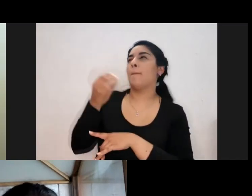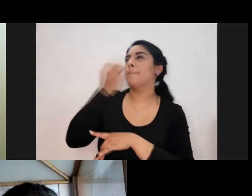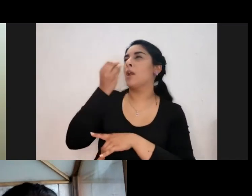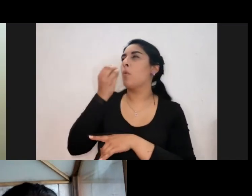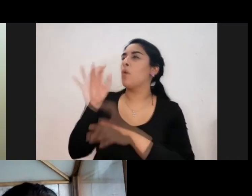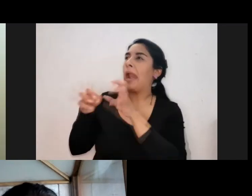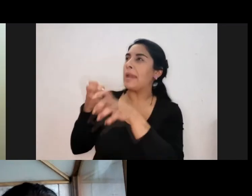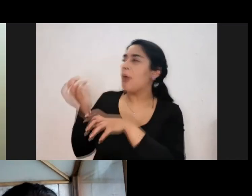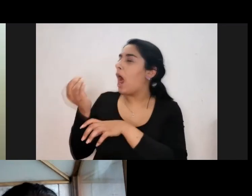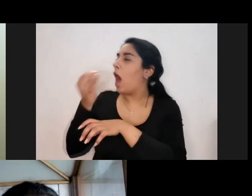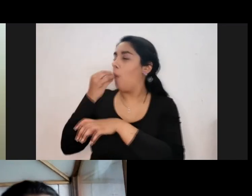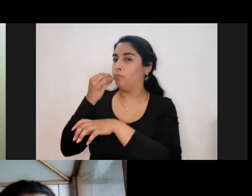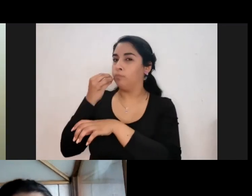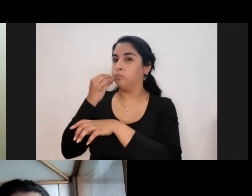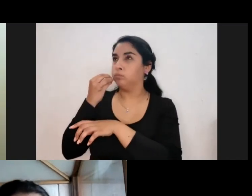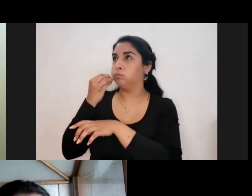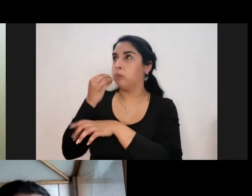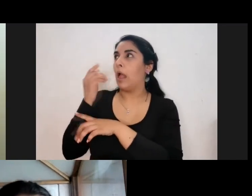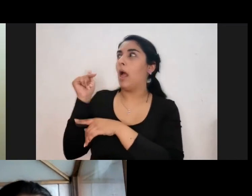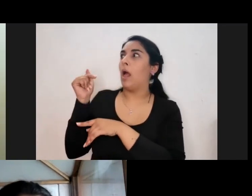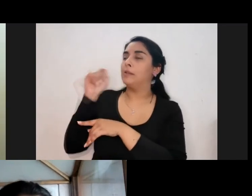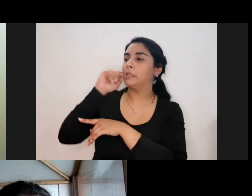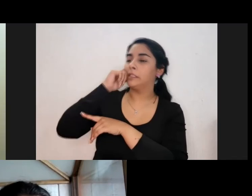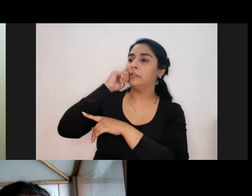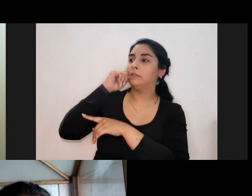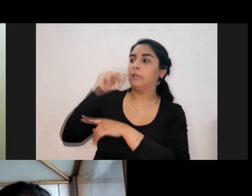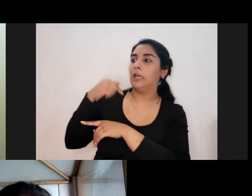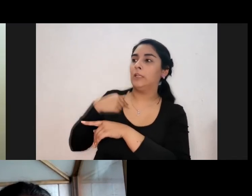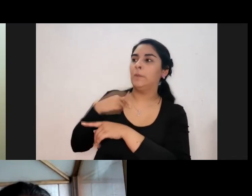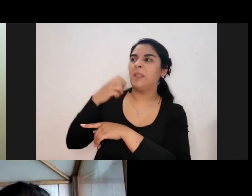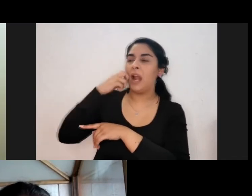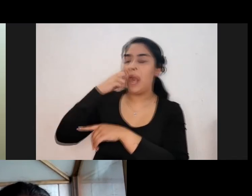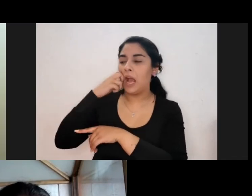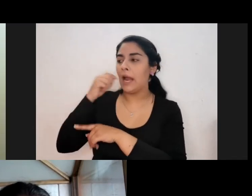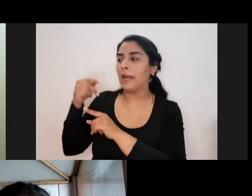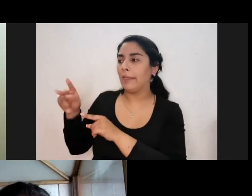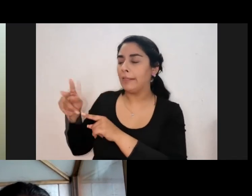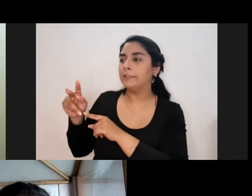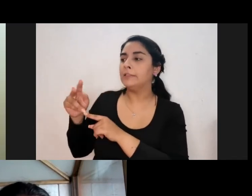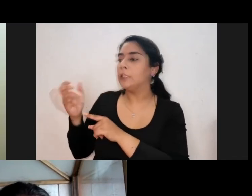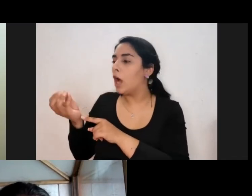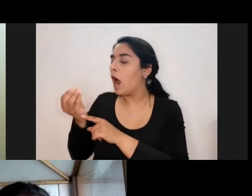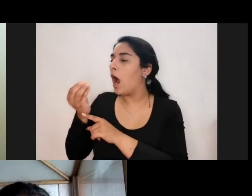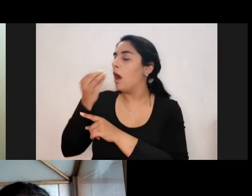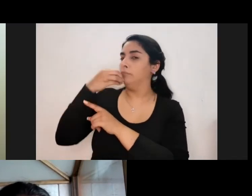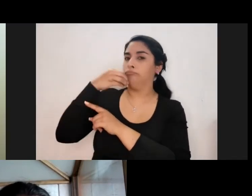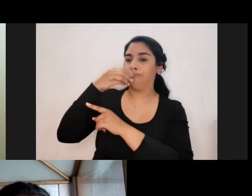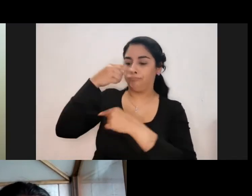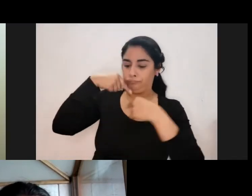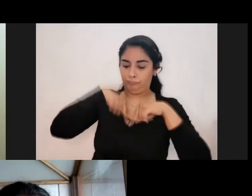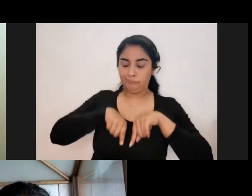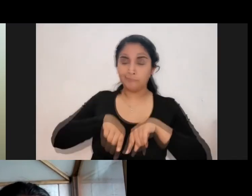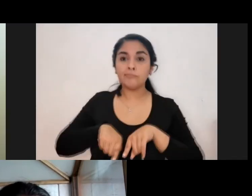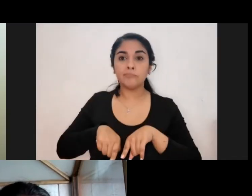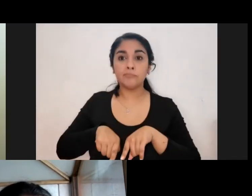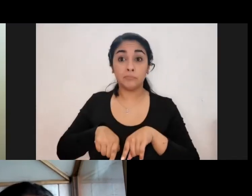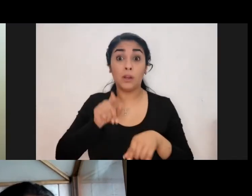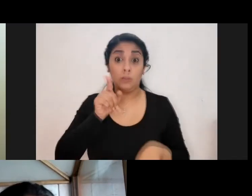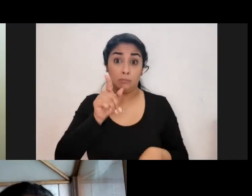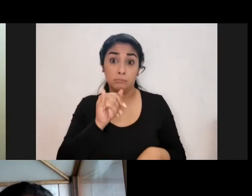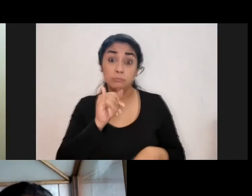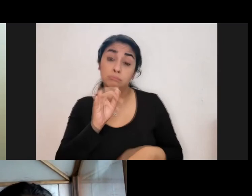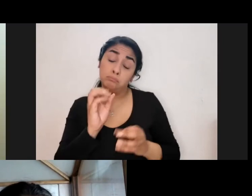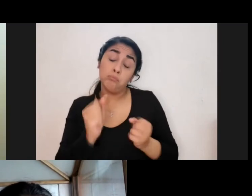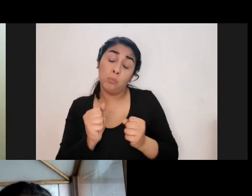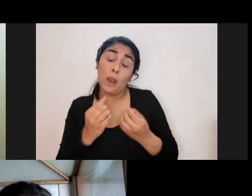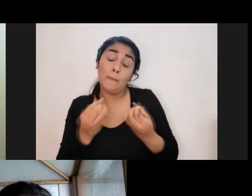voy a tener por la carne, ¿cierto? Me voy a ingerir eso. Y eso puede pasar, ¿sí?